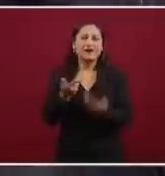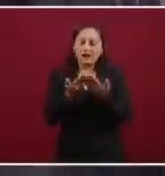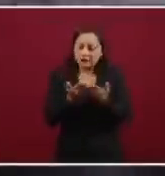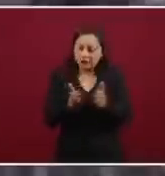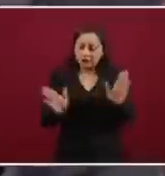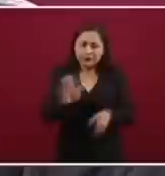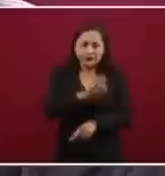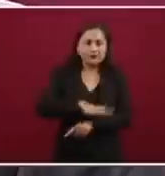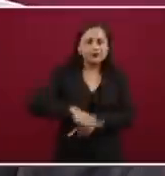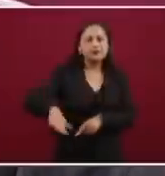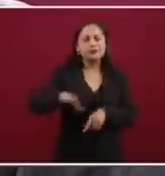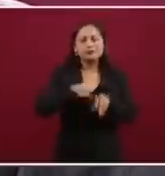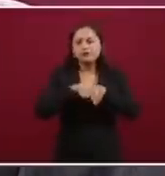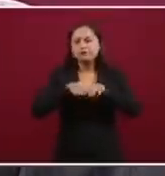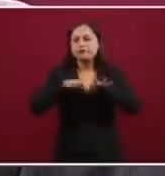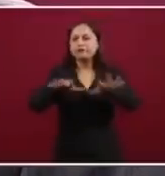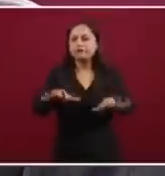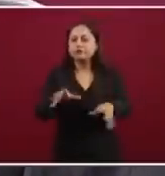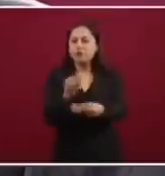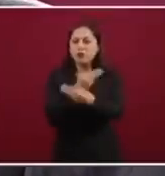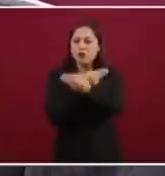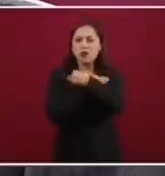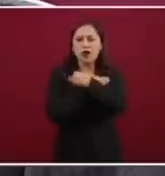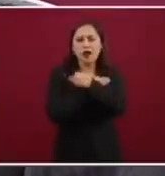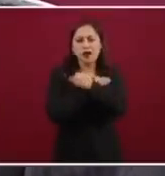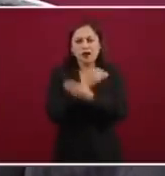morales, espirituales, ¿por qué no?